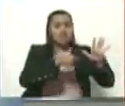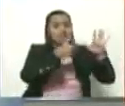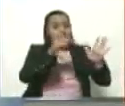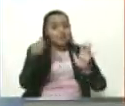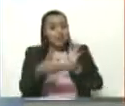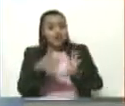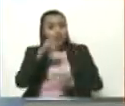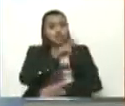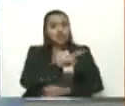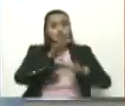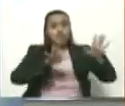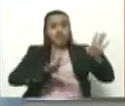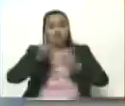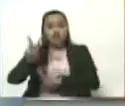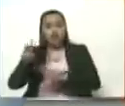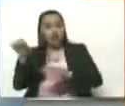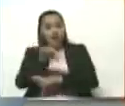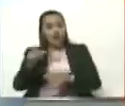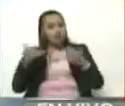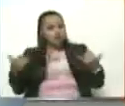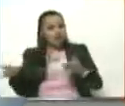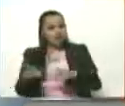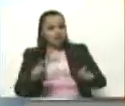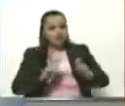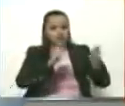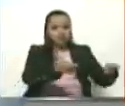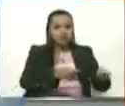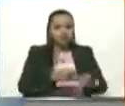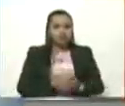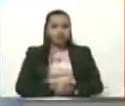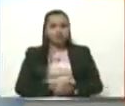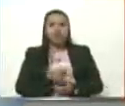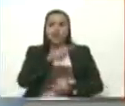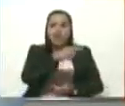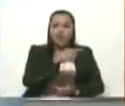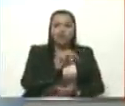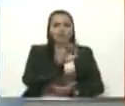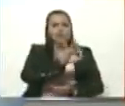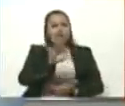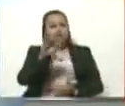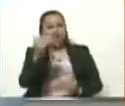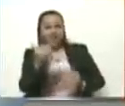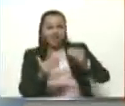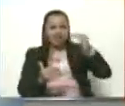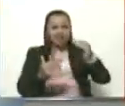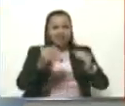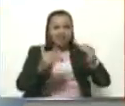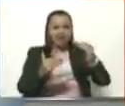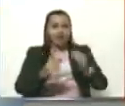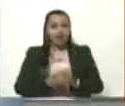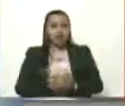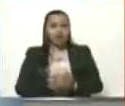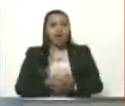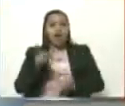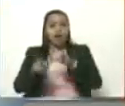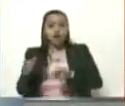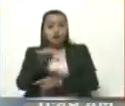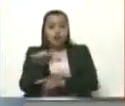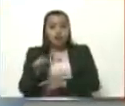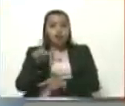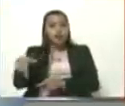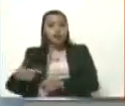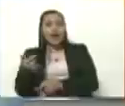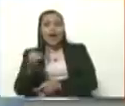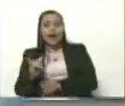6.292 obviamente se entrega esa cifra tiene que ver o bien con casos que también venían